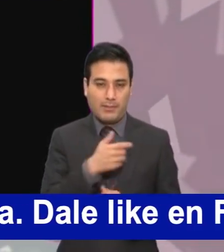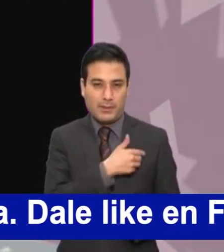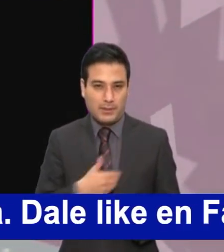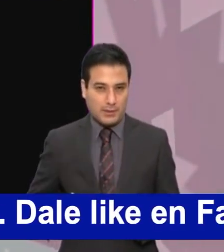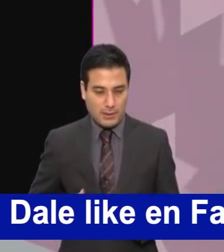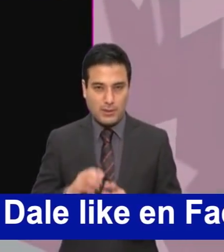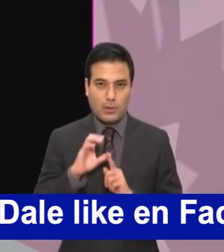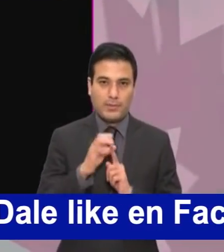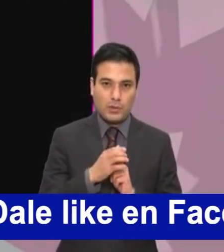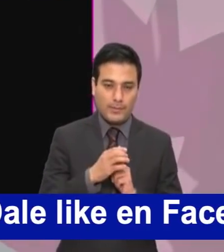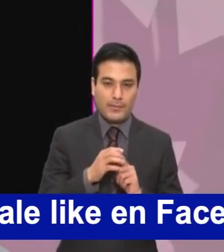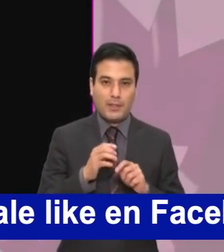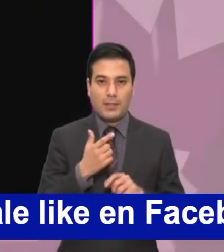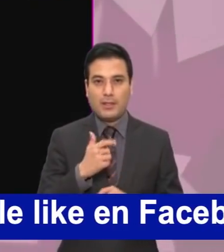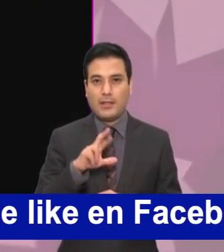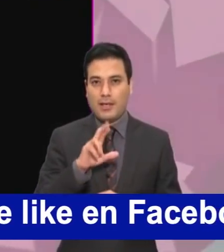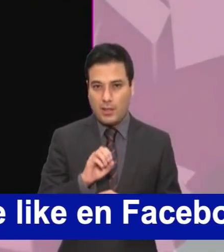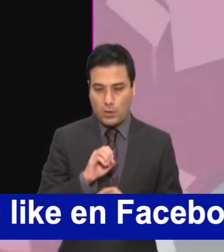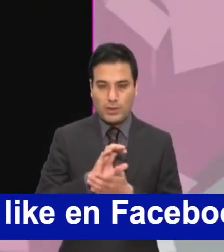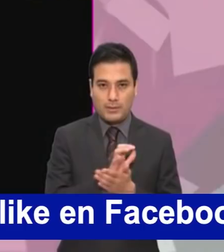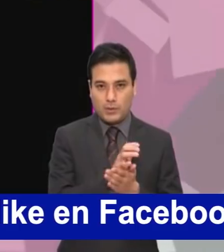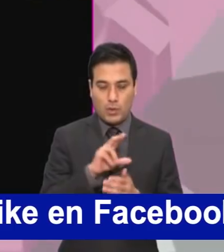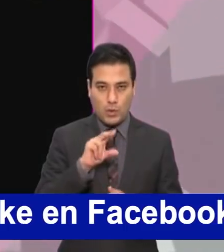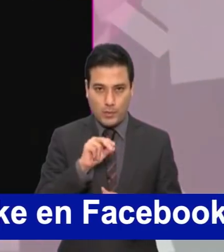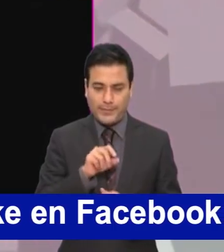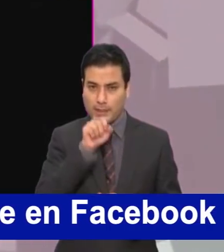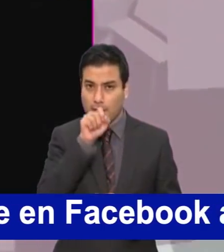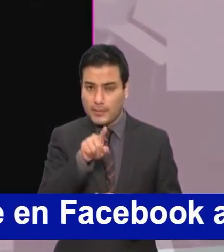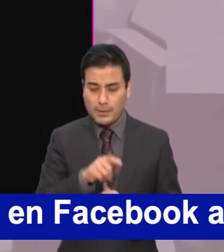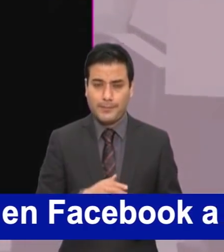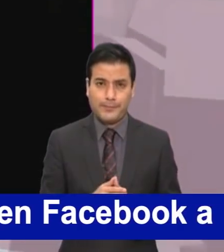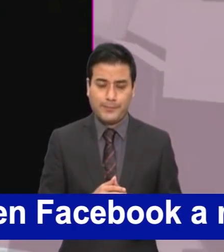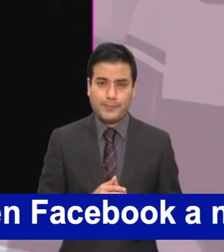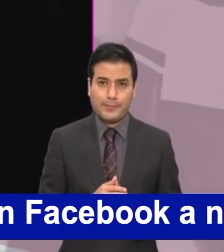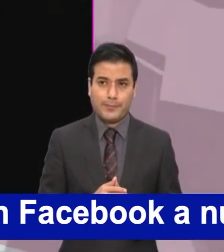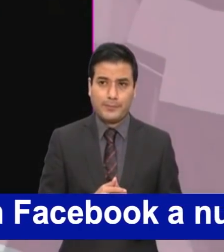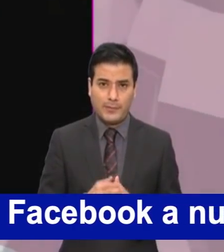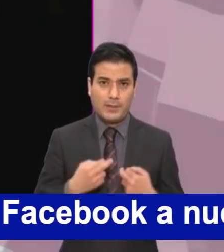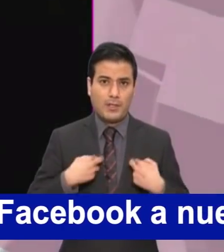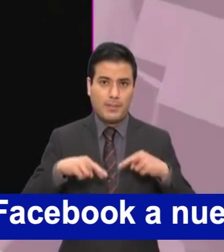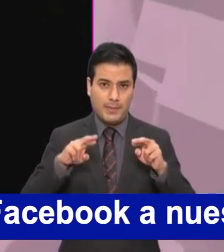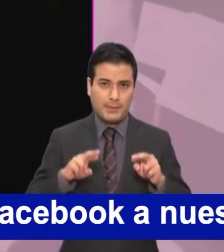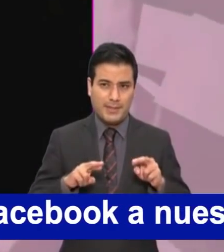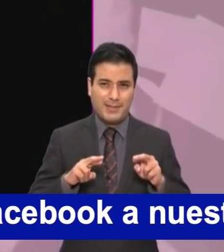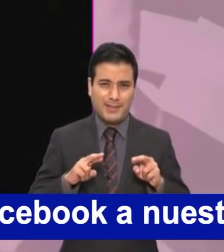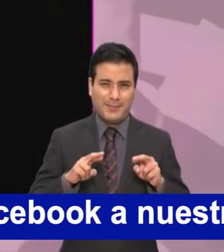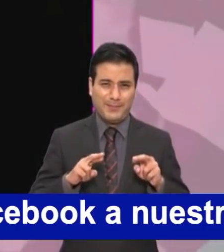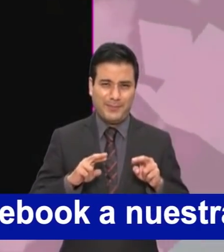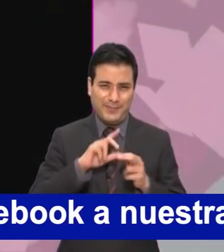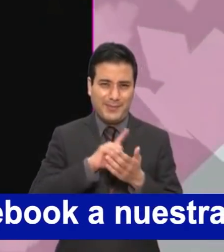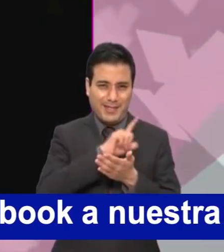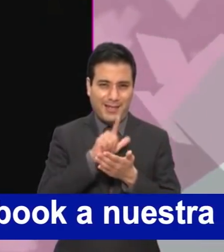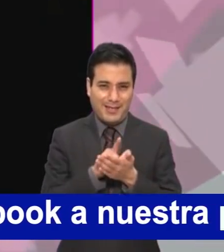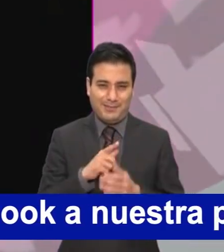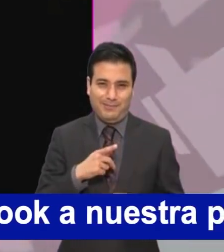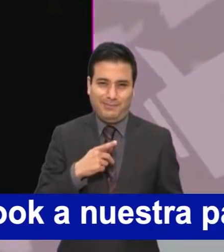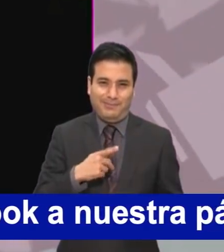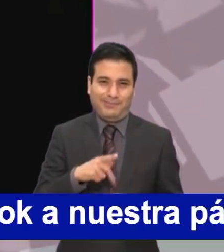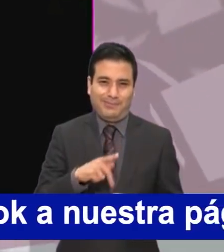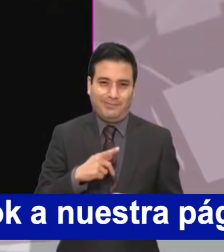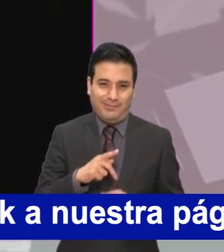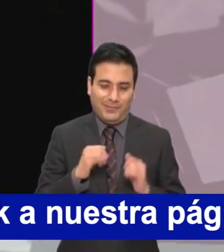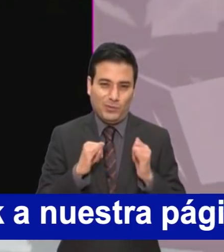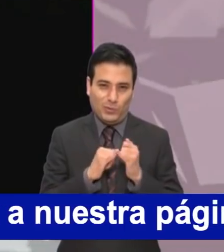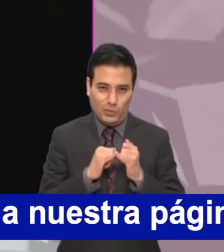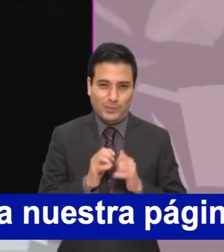No Discriminación del Instituto de Igualdad de Género y No Discriminación, y por supuesto al representante legal del instituto, al secretario ejecutivo,